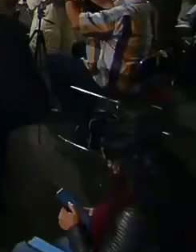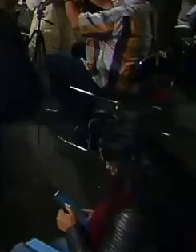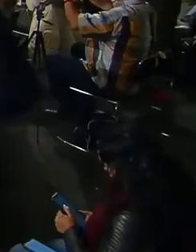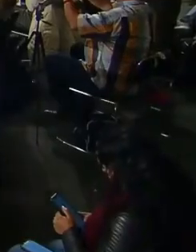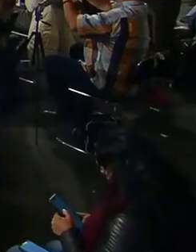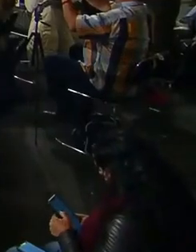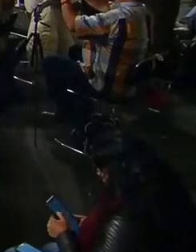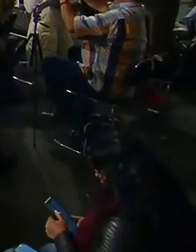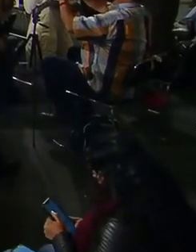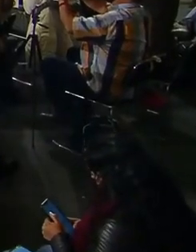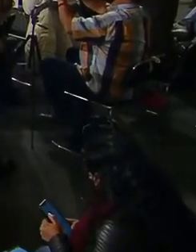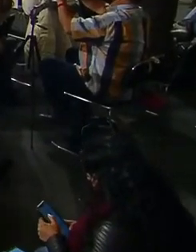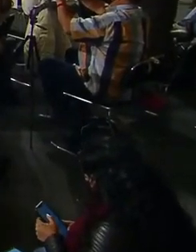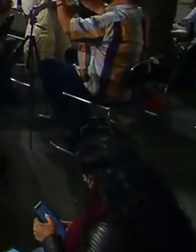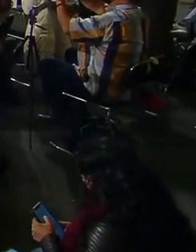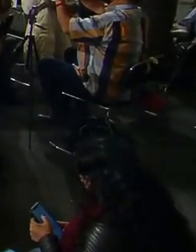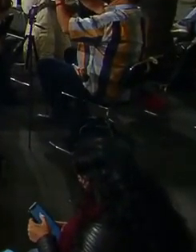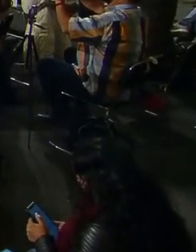pulmón.